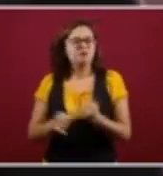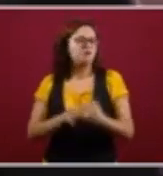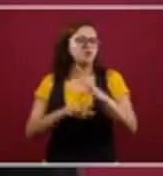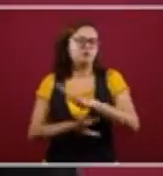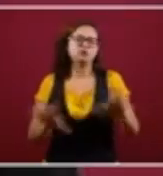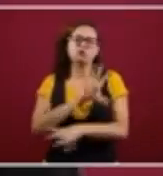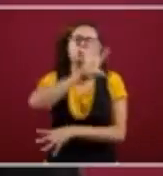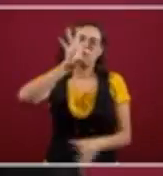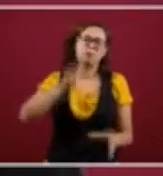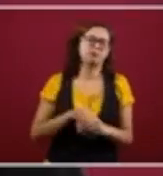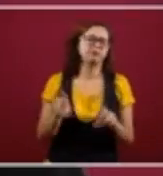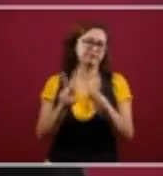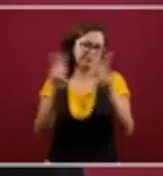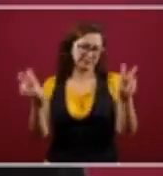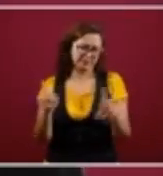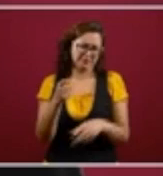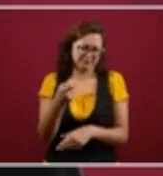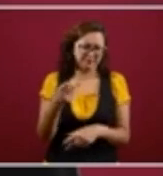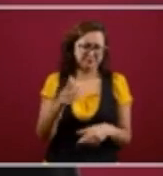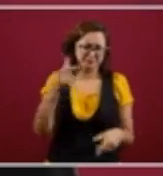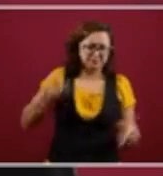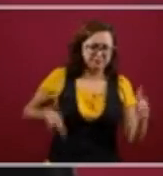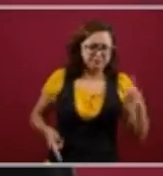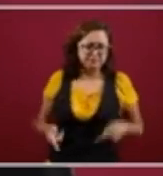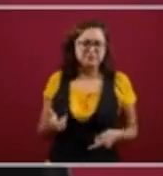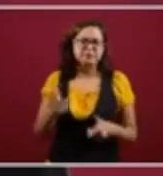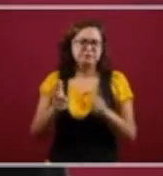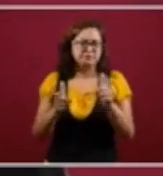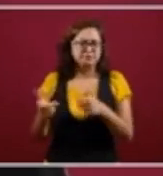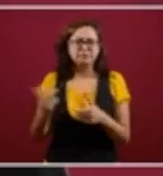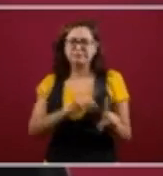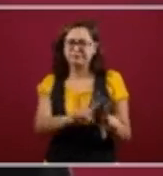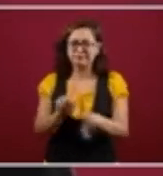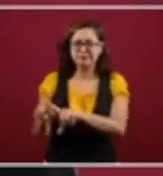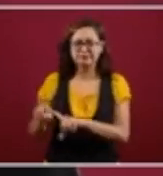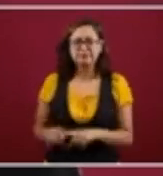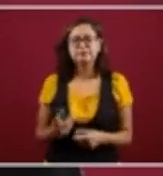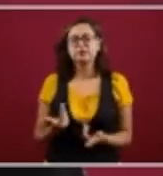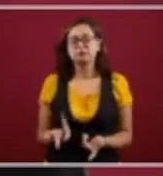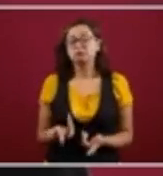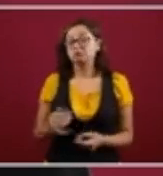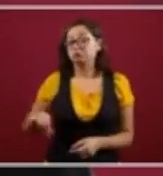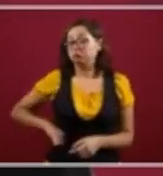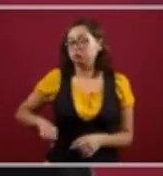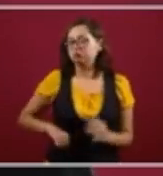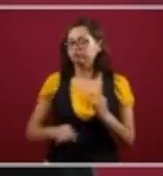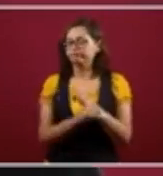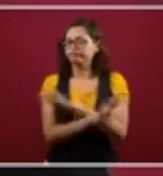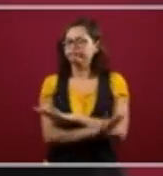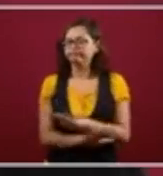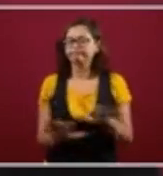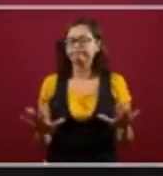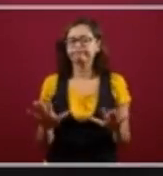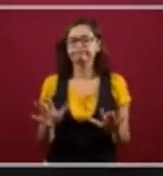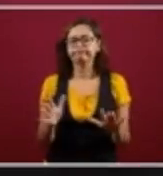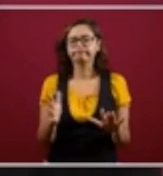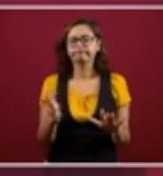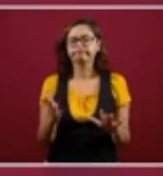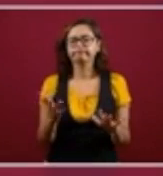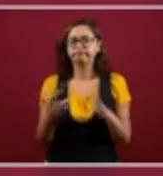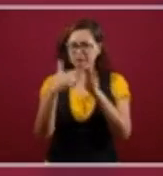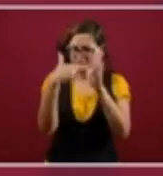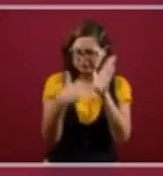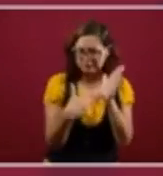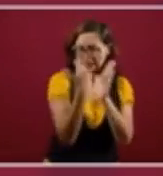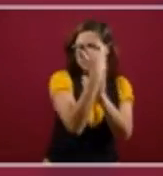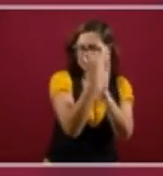con las armas. Va a ser muy interesante el que se conozca la